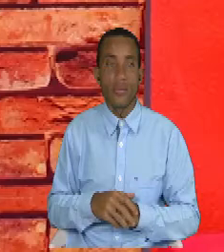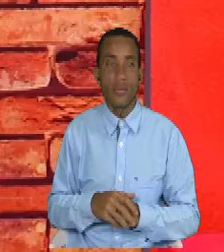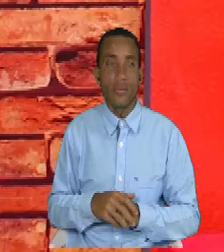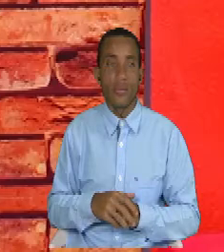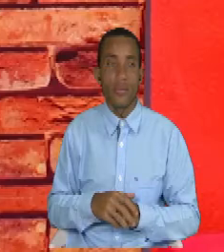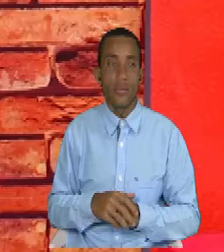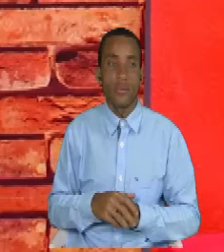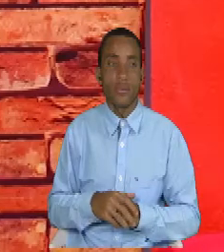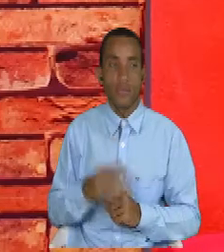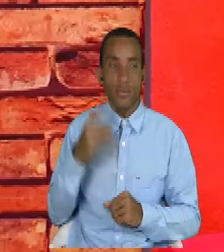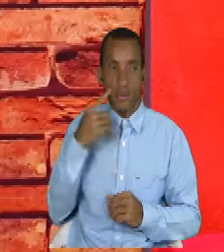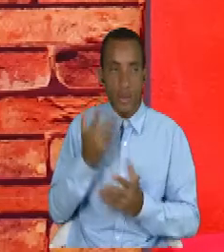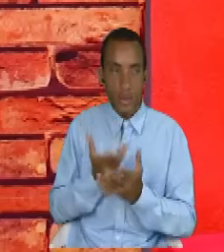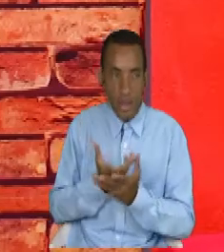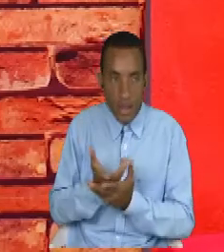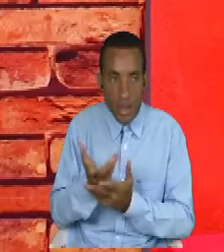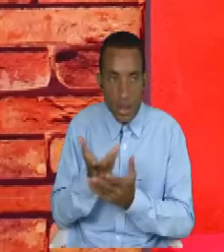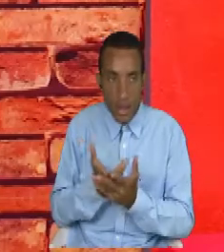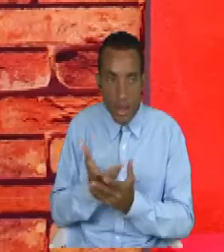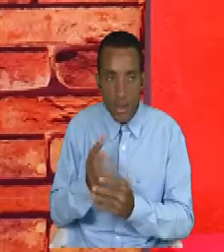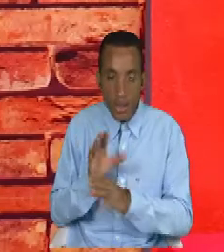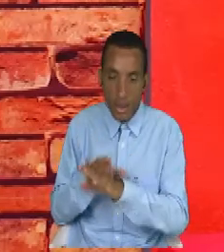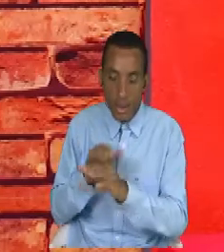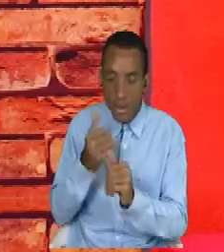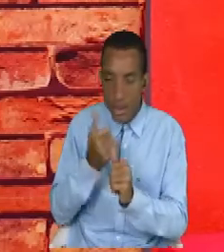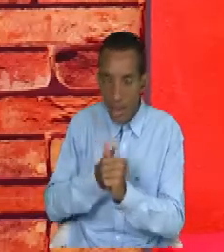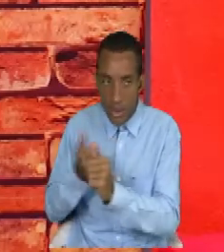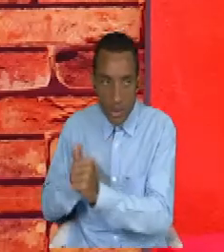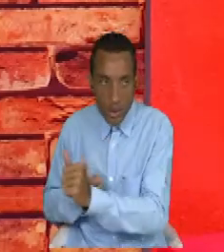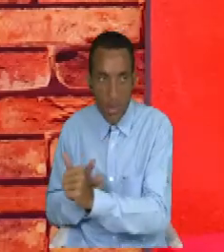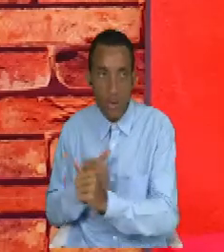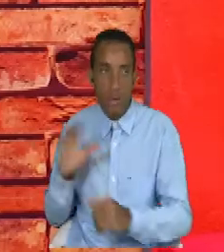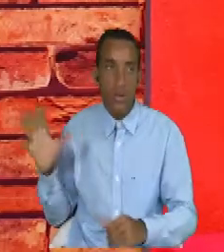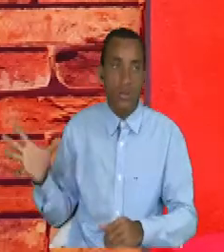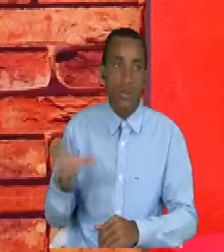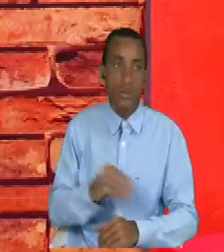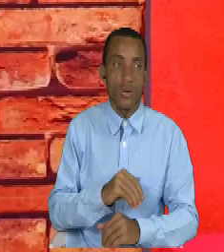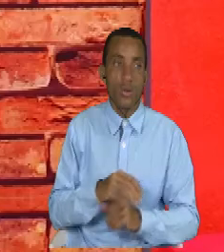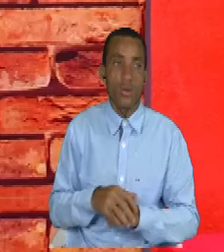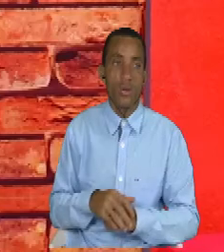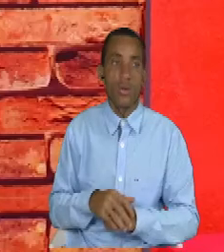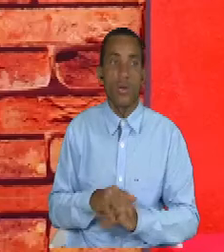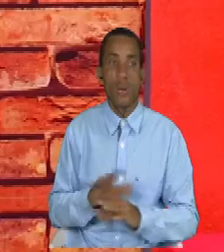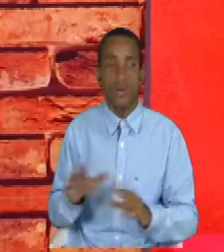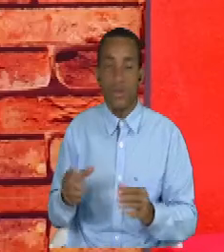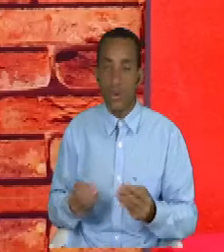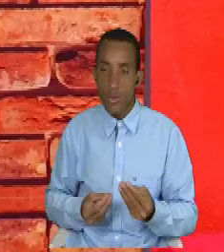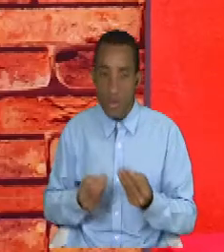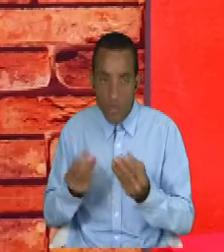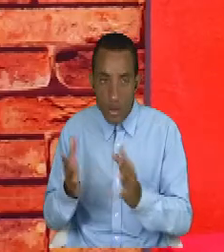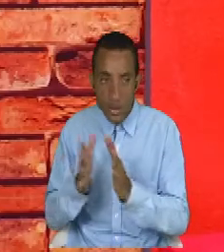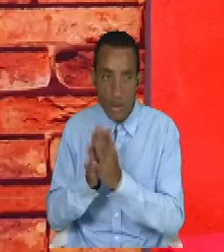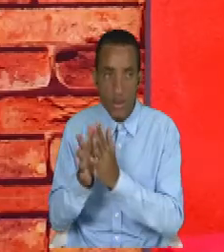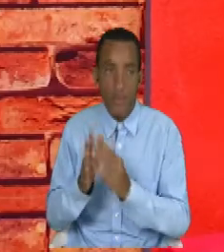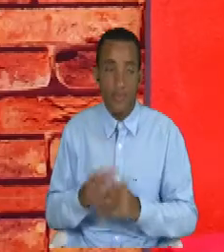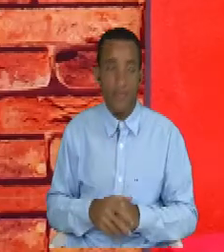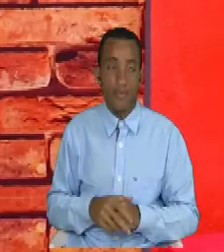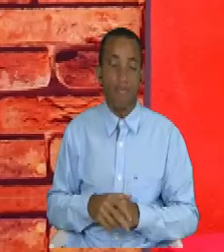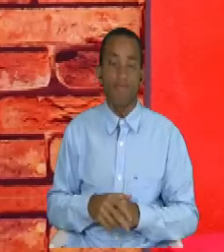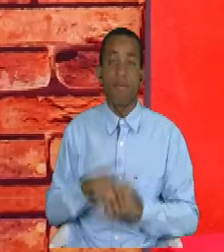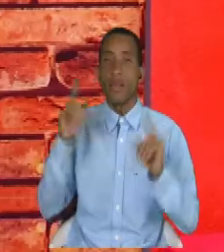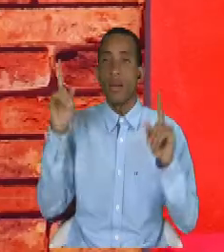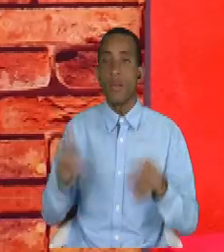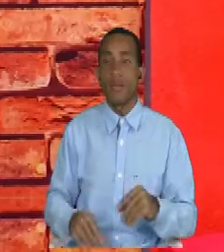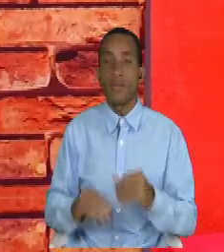catí cada cosita de cada uno de los productos y todo lo que lo que se ofrece en eso y también en